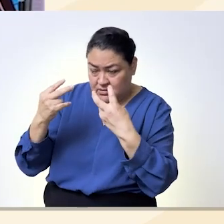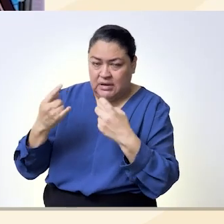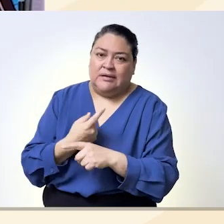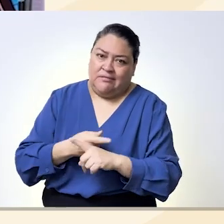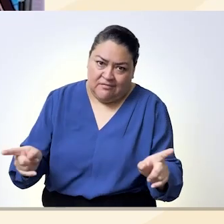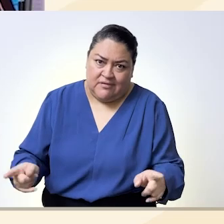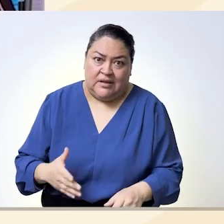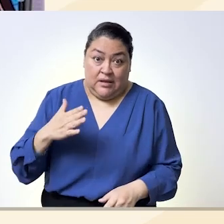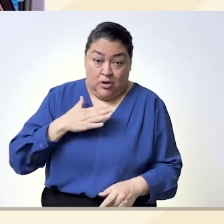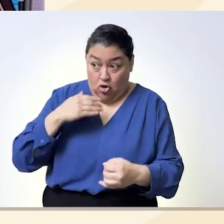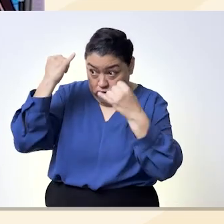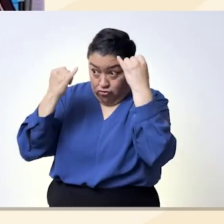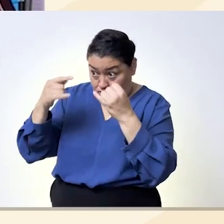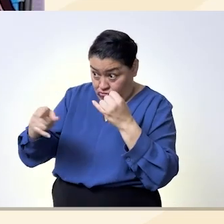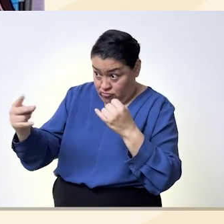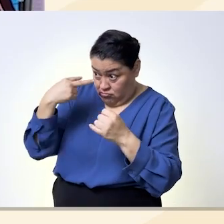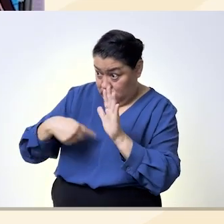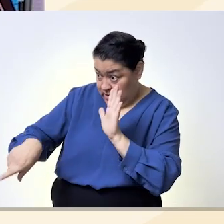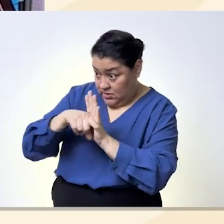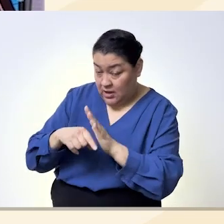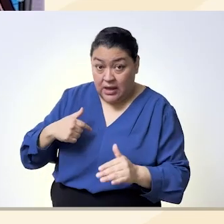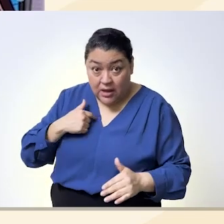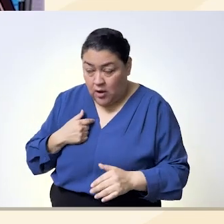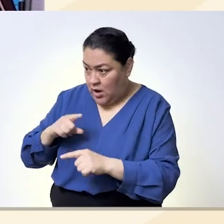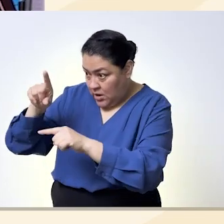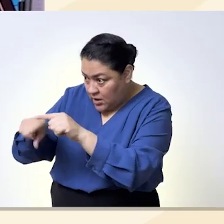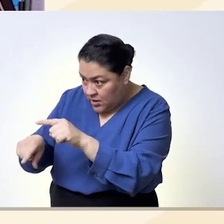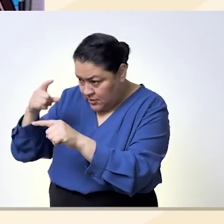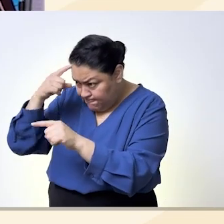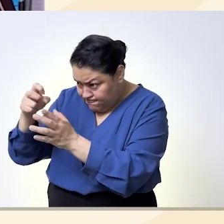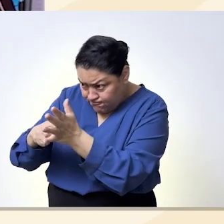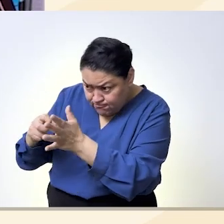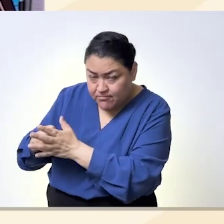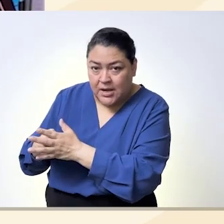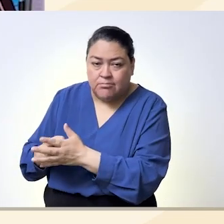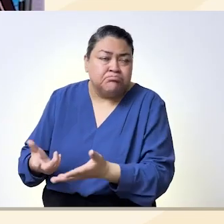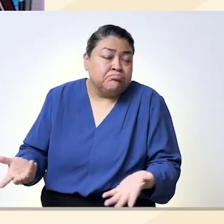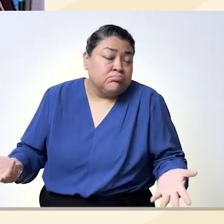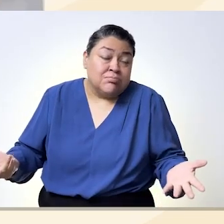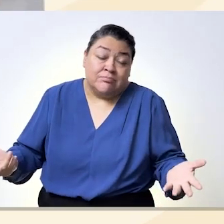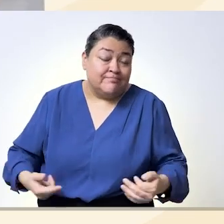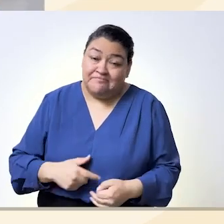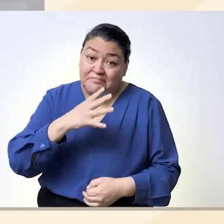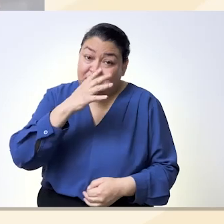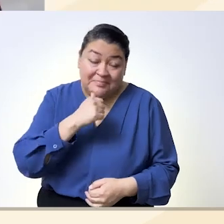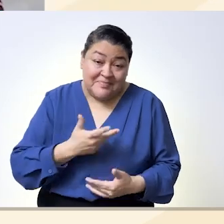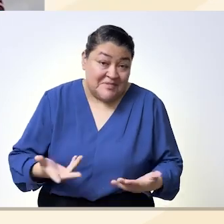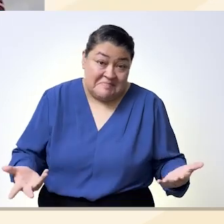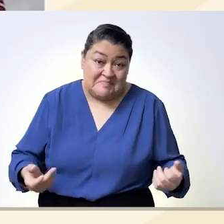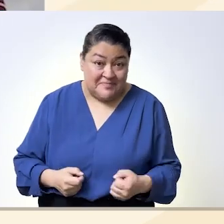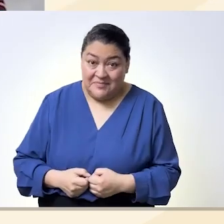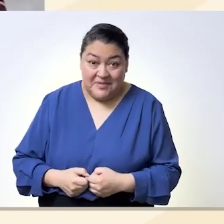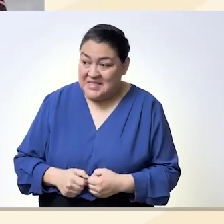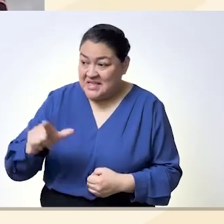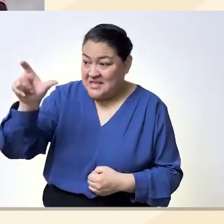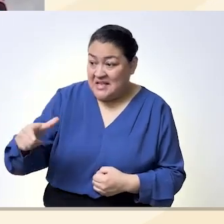absolutamente nada por hackear ese espacio simbólico en el que te están poniendo,